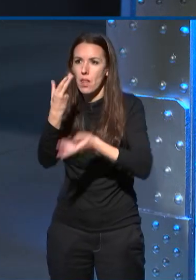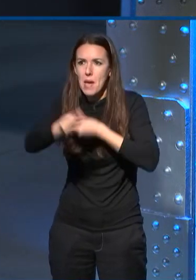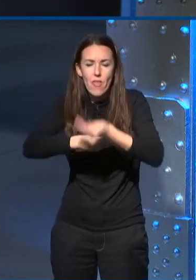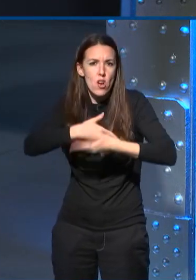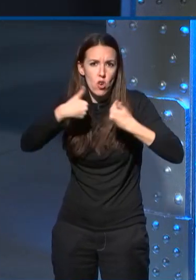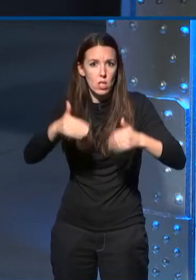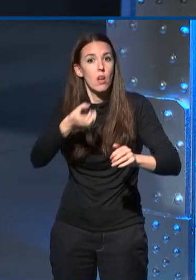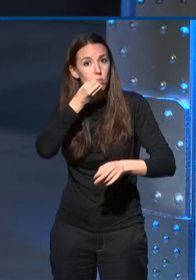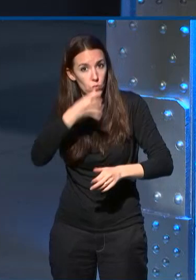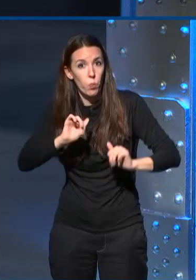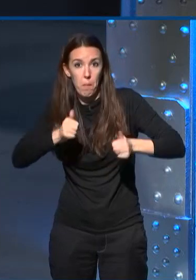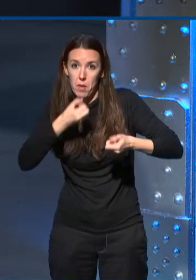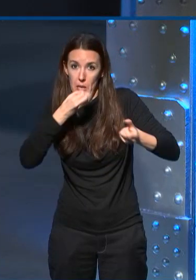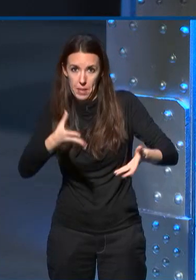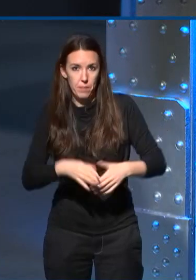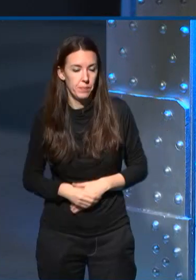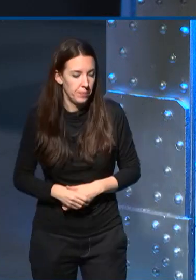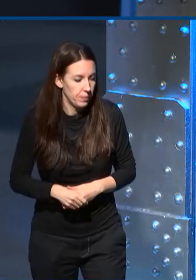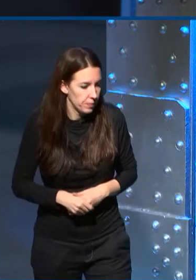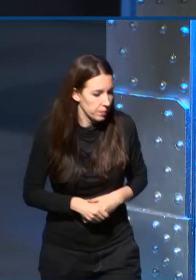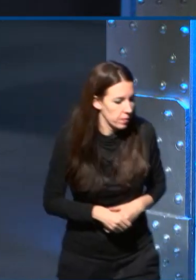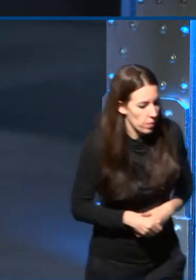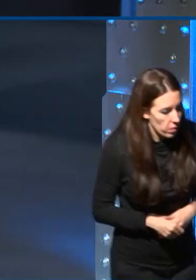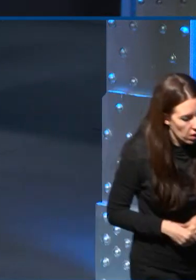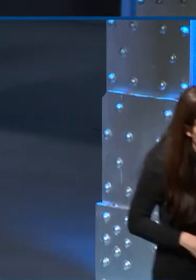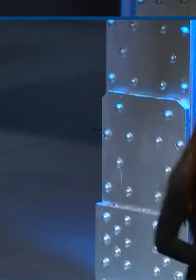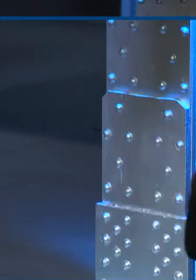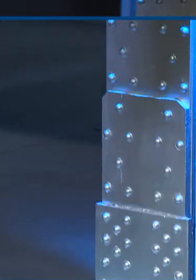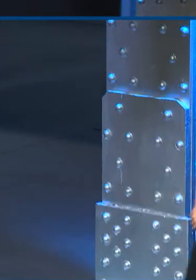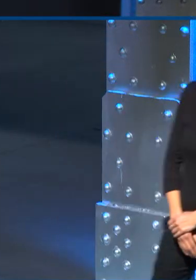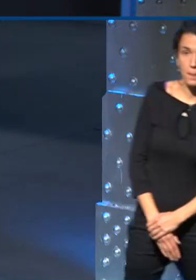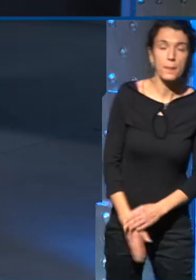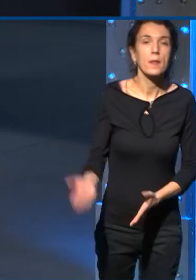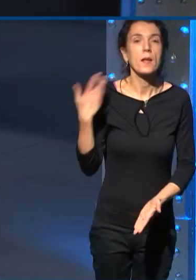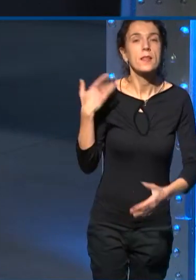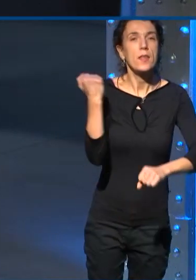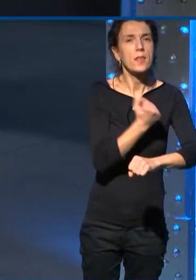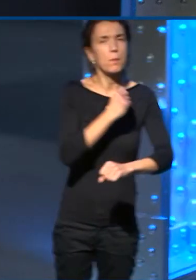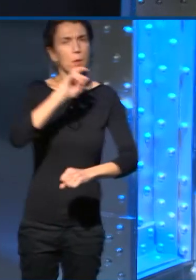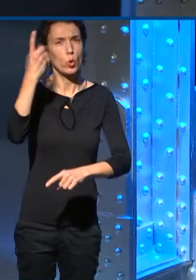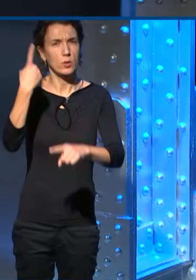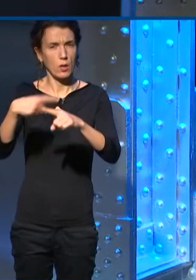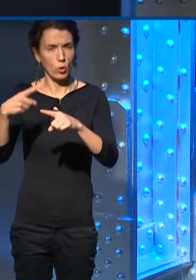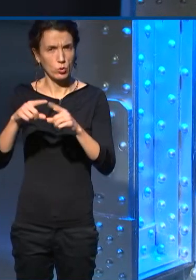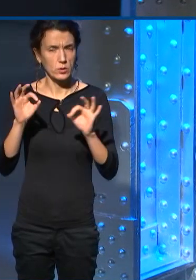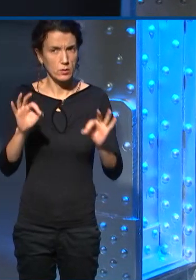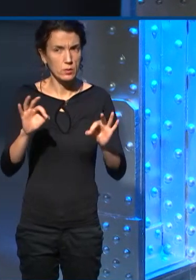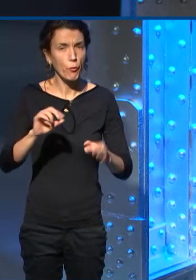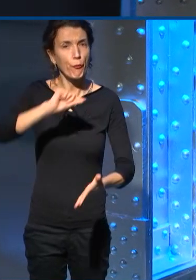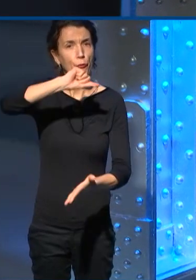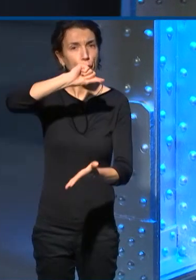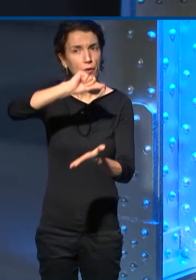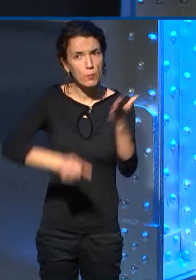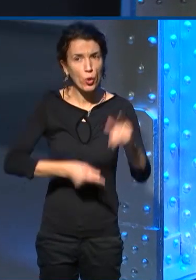un principio. El otro día, en diciembre, además hizo otra cosa, que